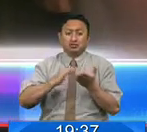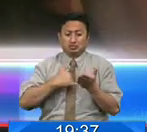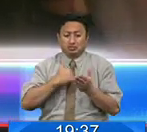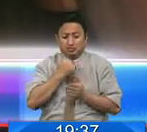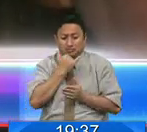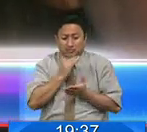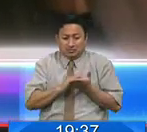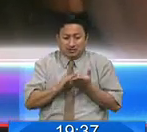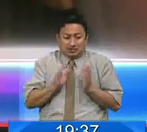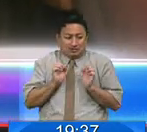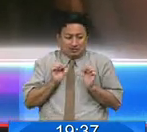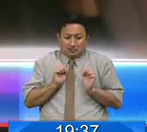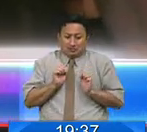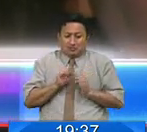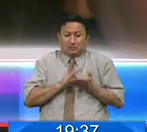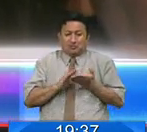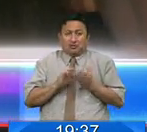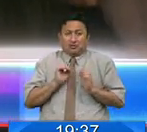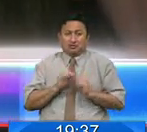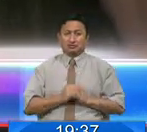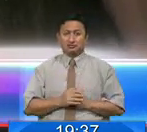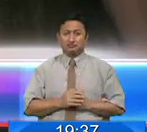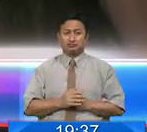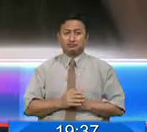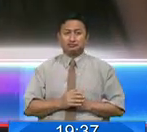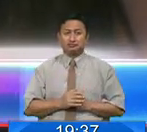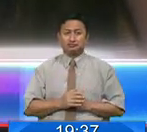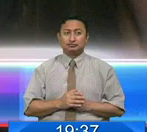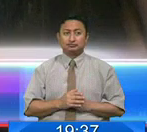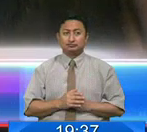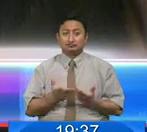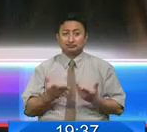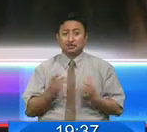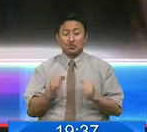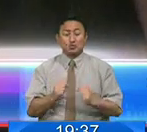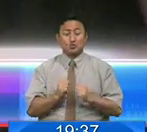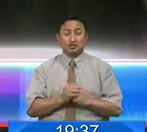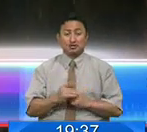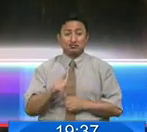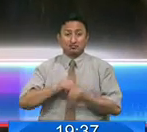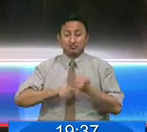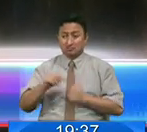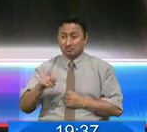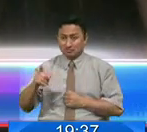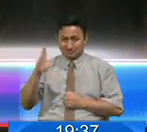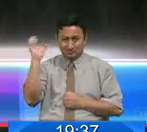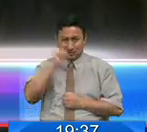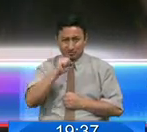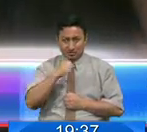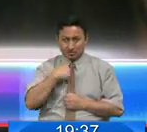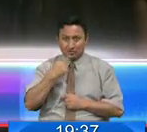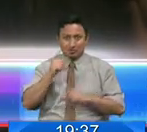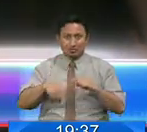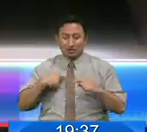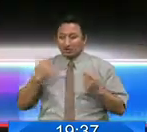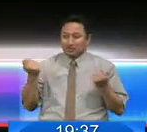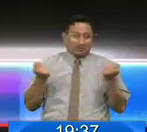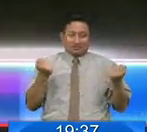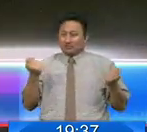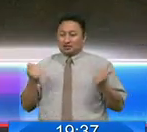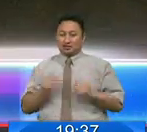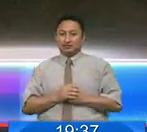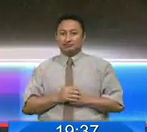hacerlo mamita perdón es puro ver cómo está si se le cuenta que no puede controlarse